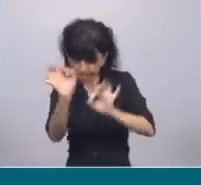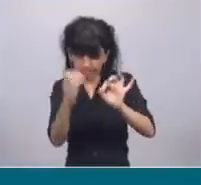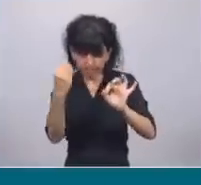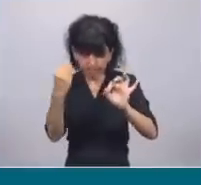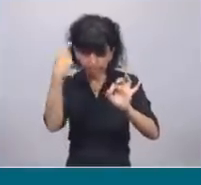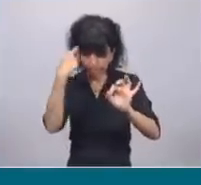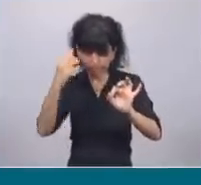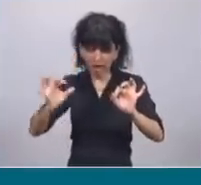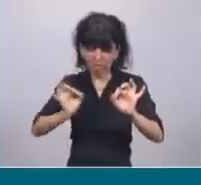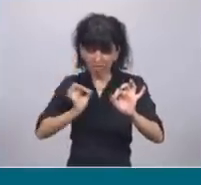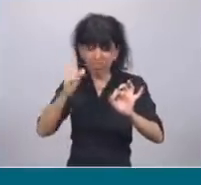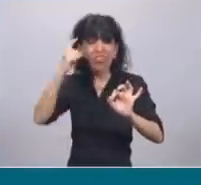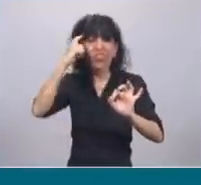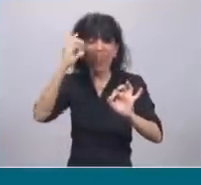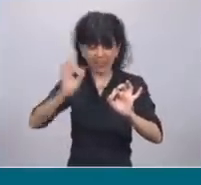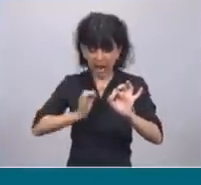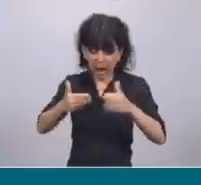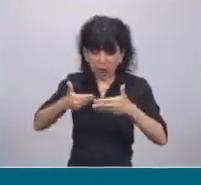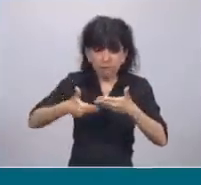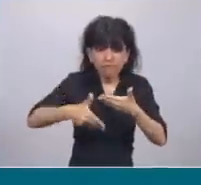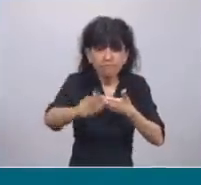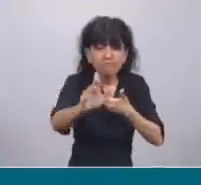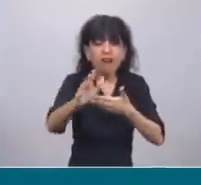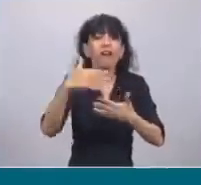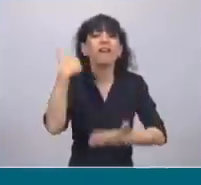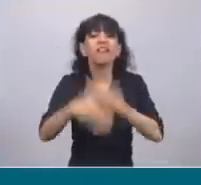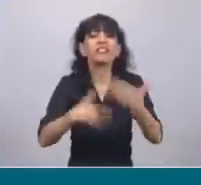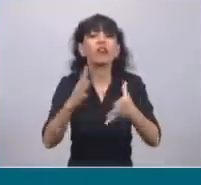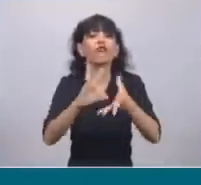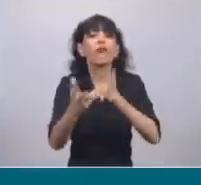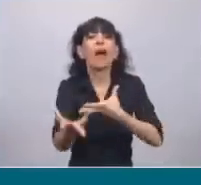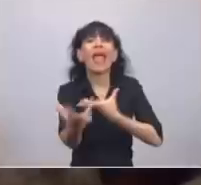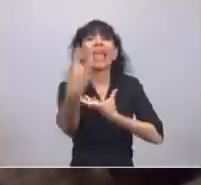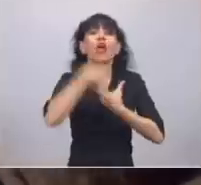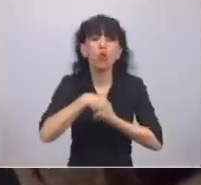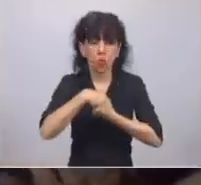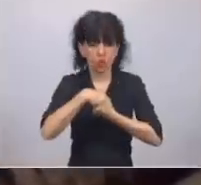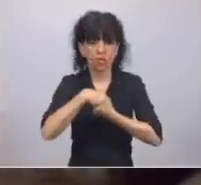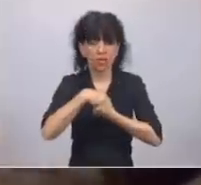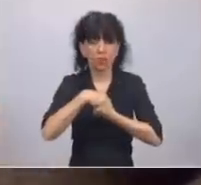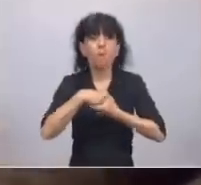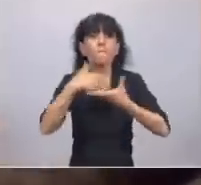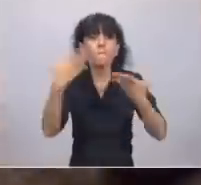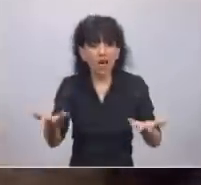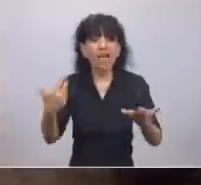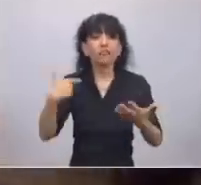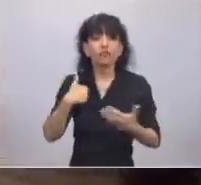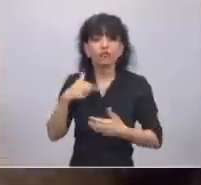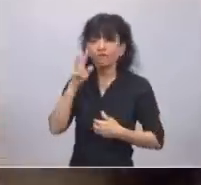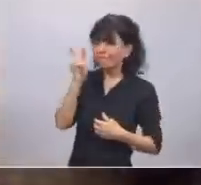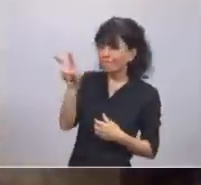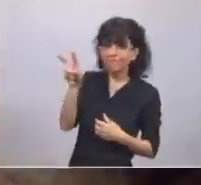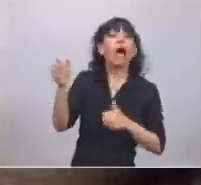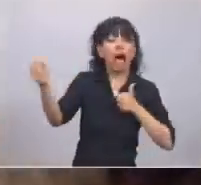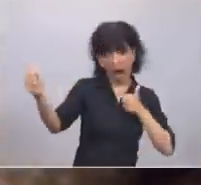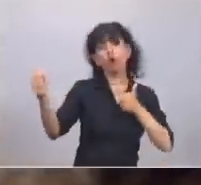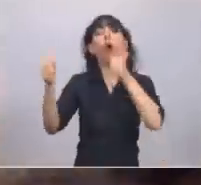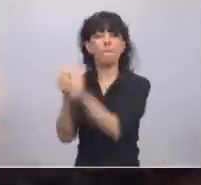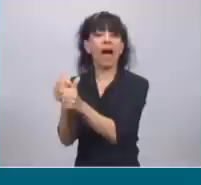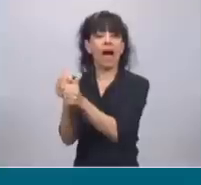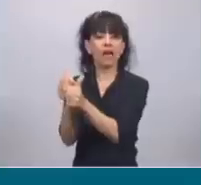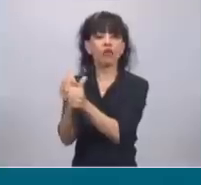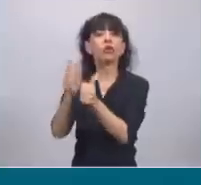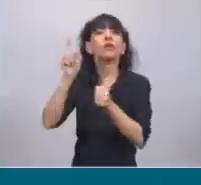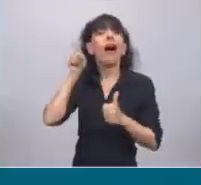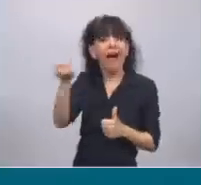desarrollo inclusivo para la ciudad de Buenos Aires. Por eso estoy acá acompañando a Leandro y a